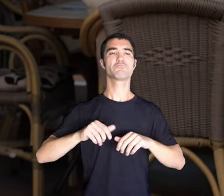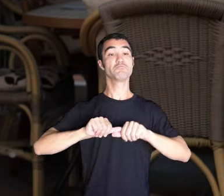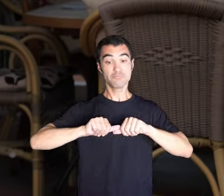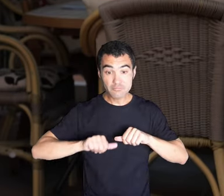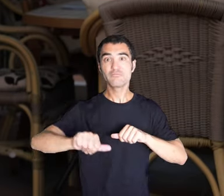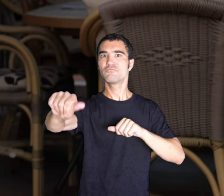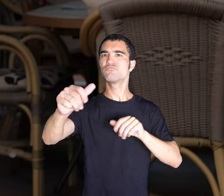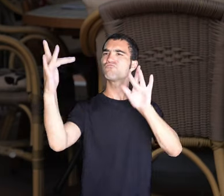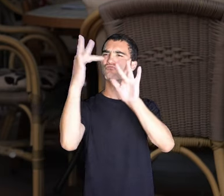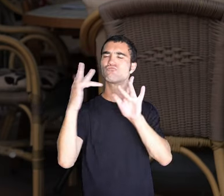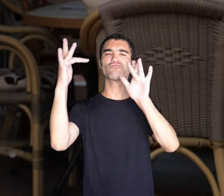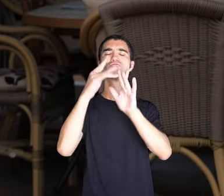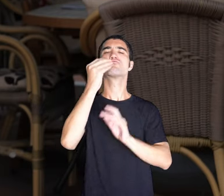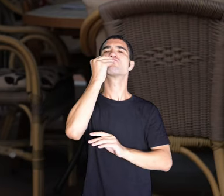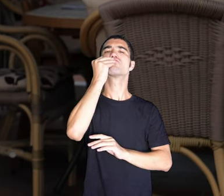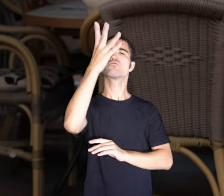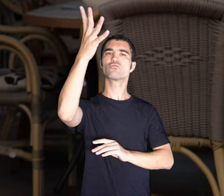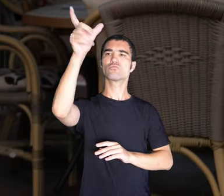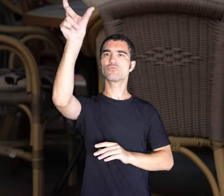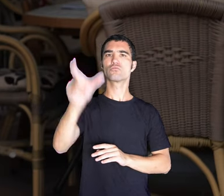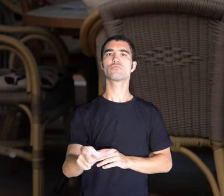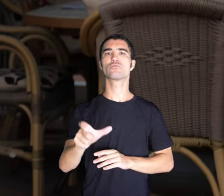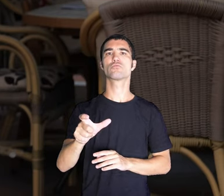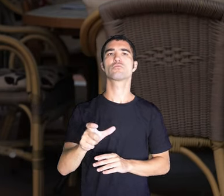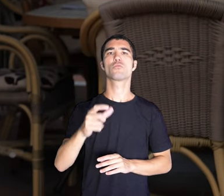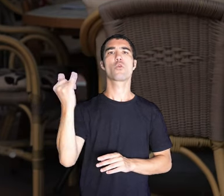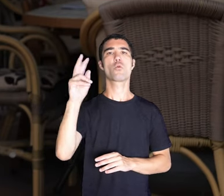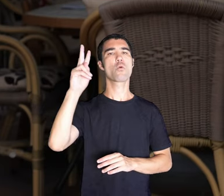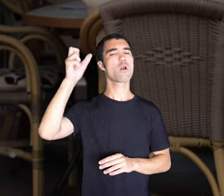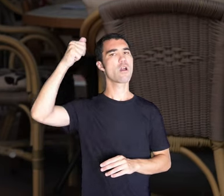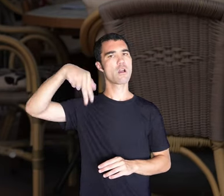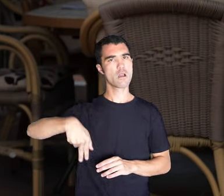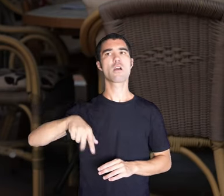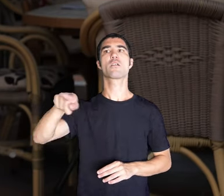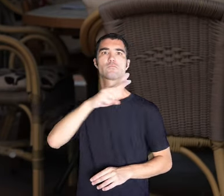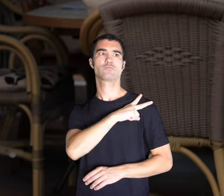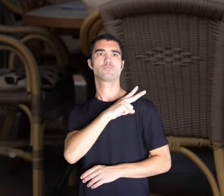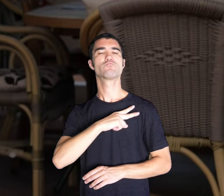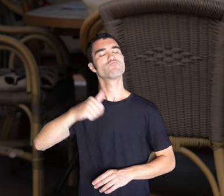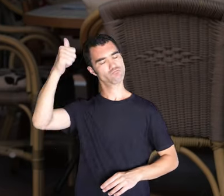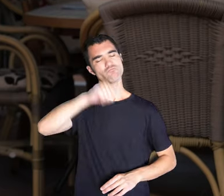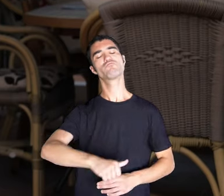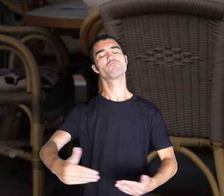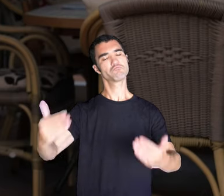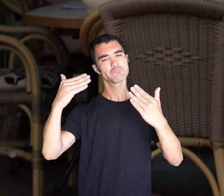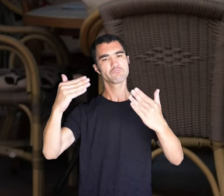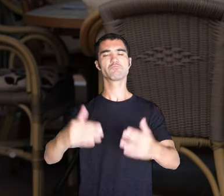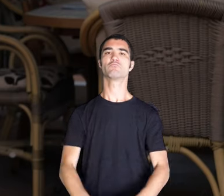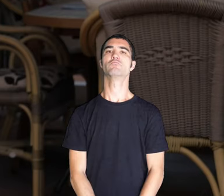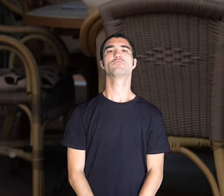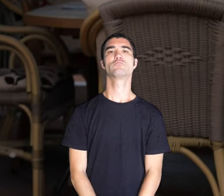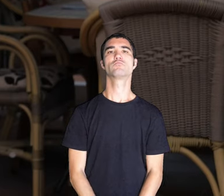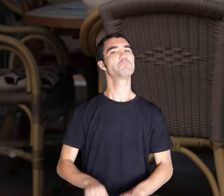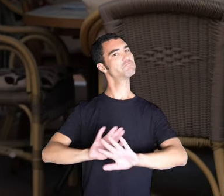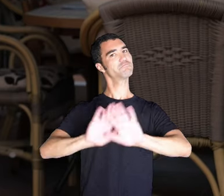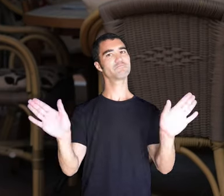tuvimos relaciones muy buenas con don Cándido. Era realmente un caballero, ese señor.